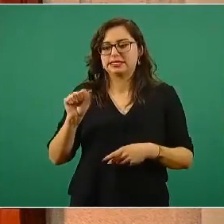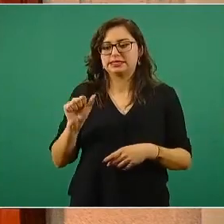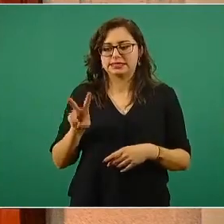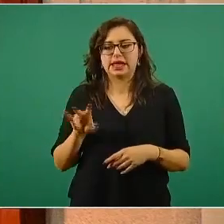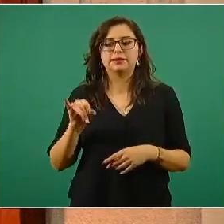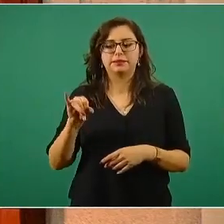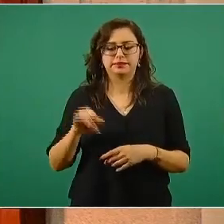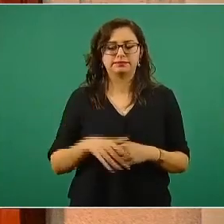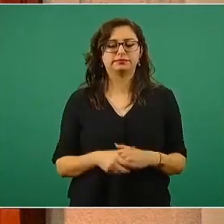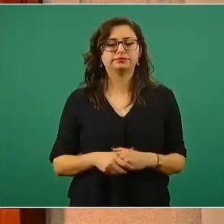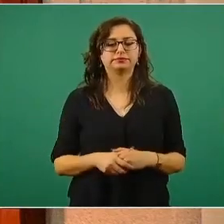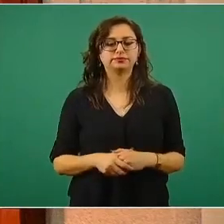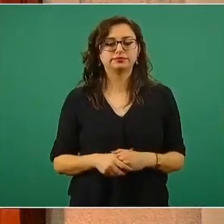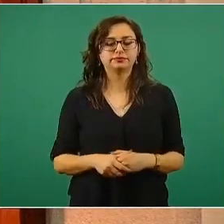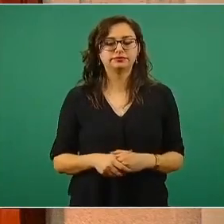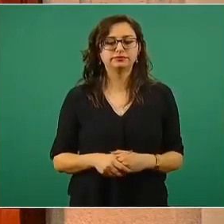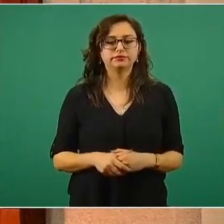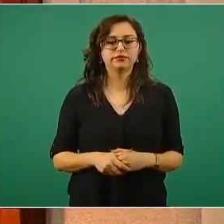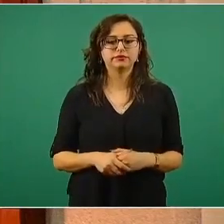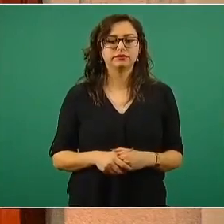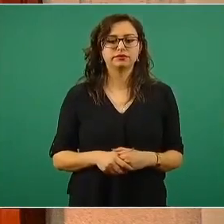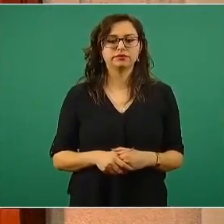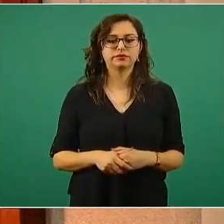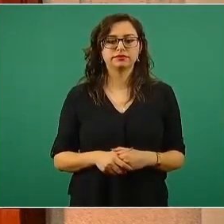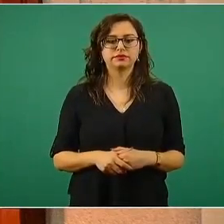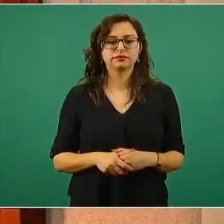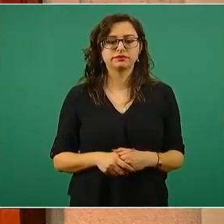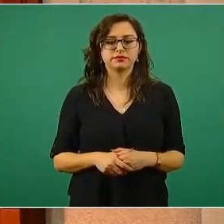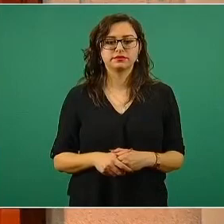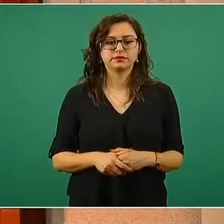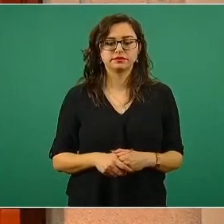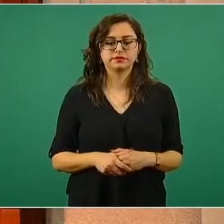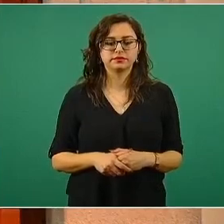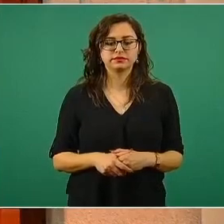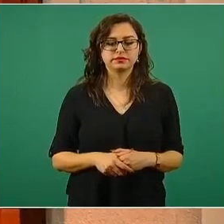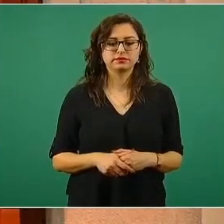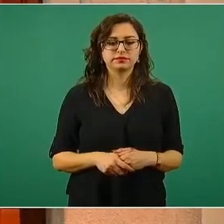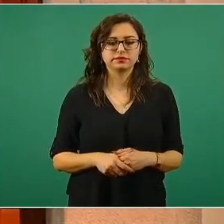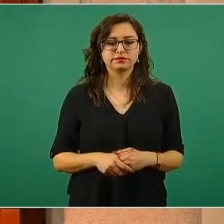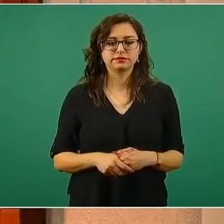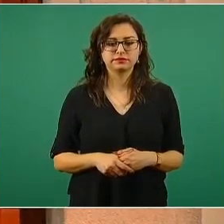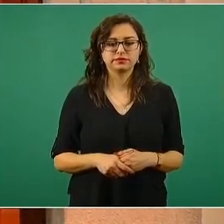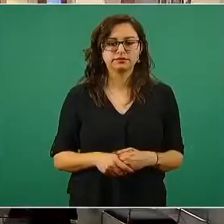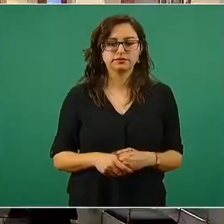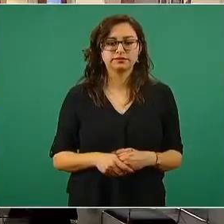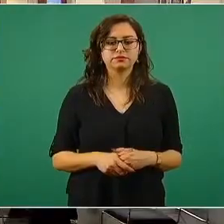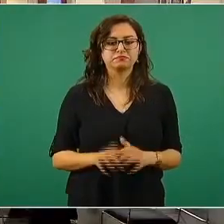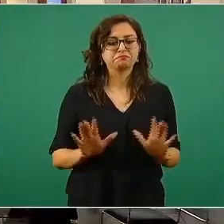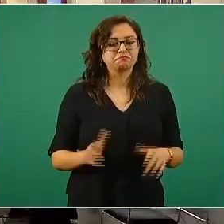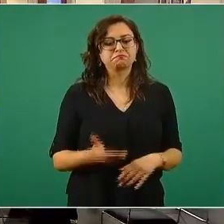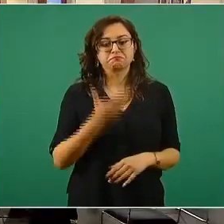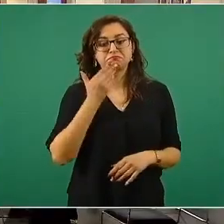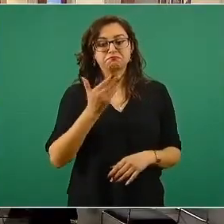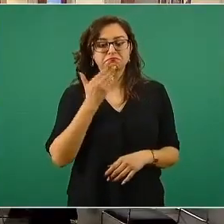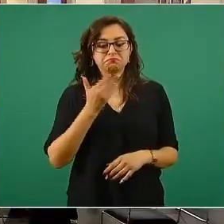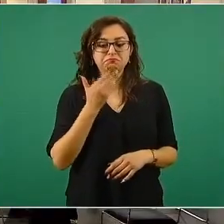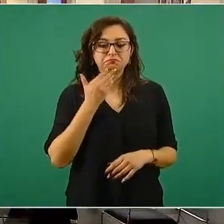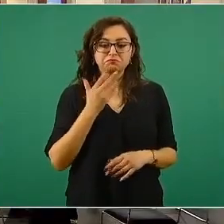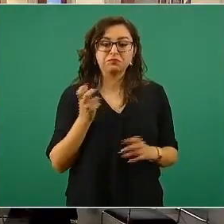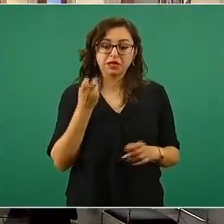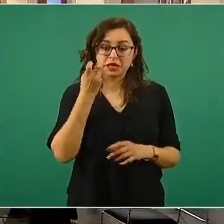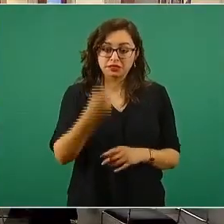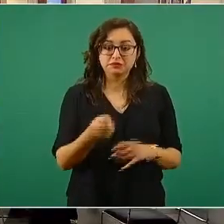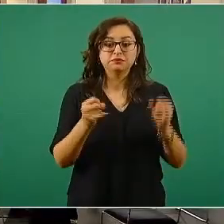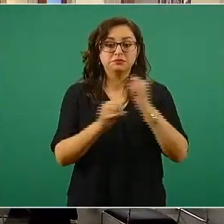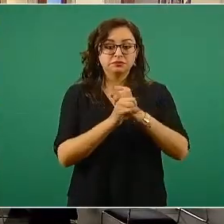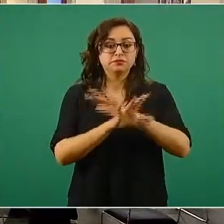cantidad obviamente de ESAVIs graves secundarios a este punto. Bien, entonces tenemos hasta aquí la parte